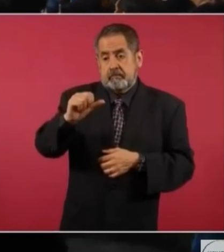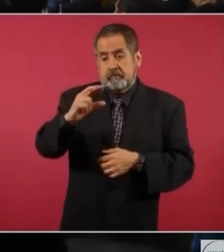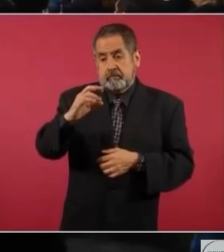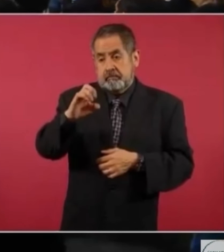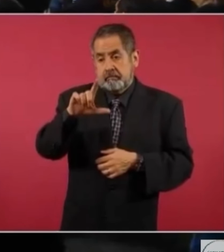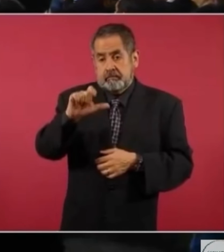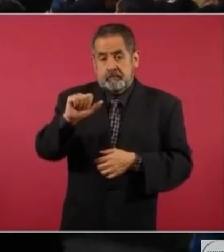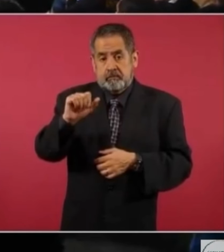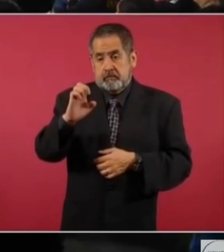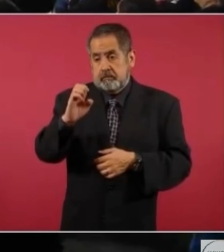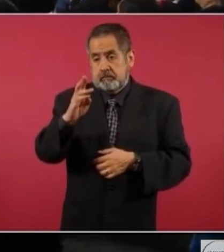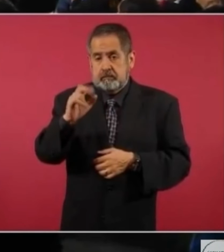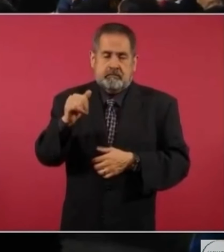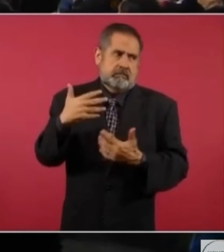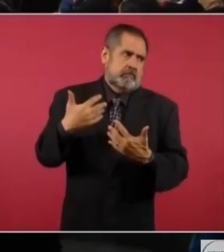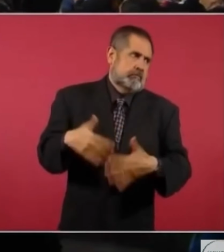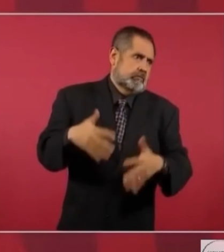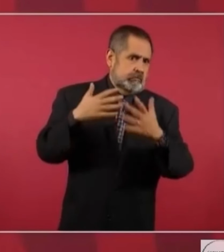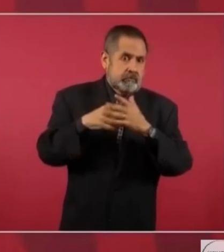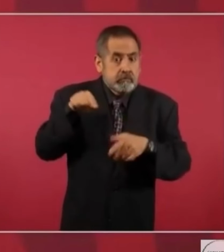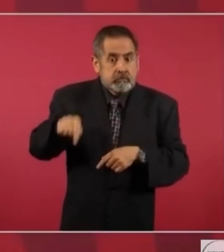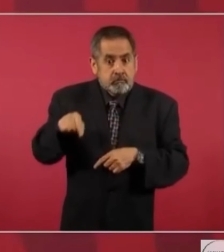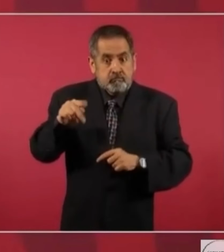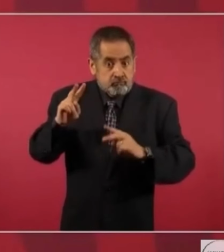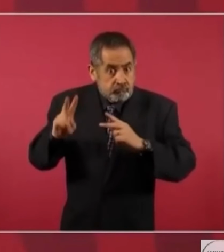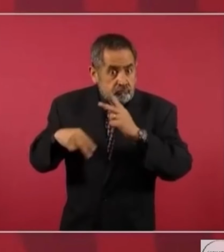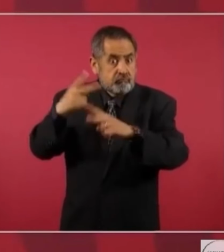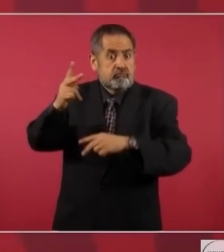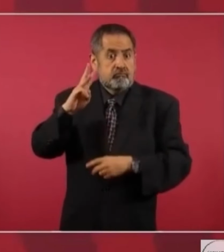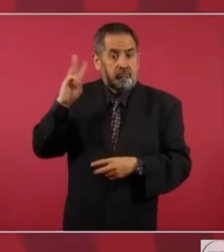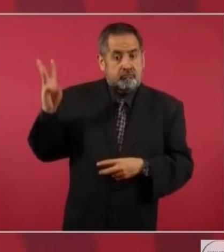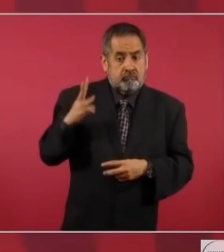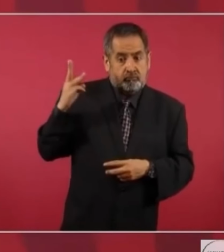ahora hoy están en Washington